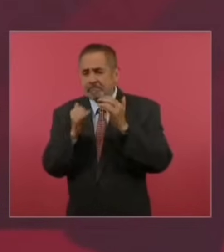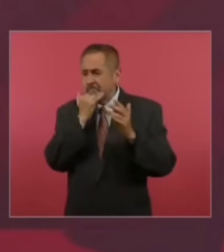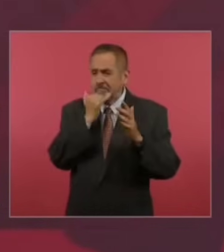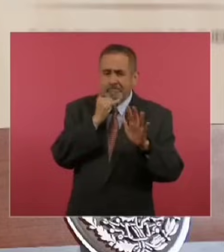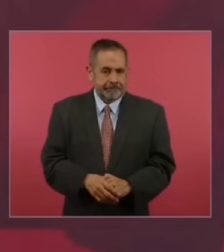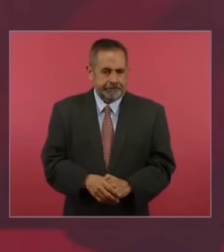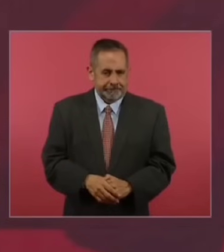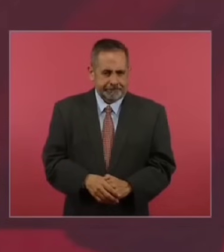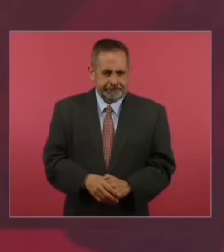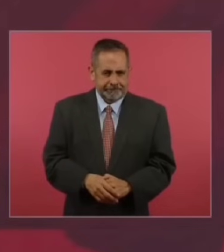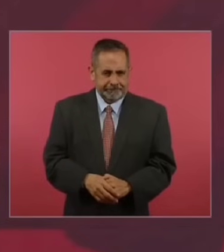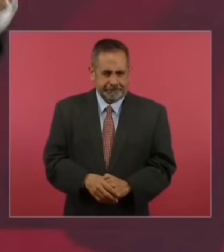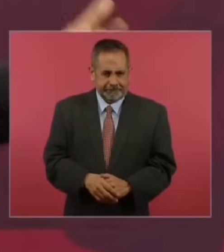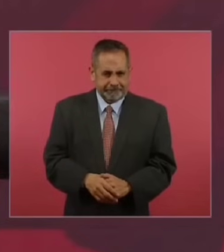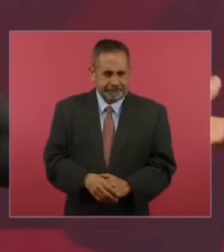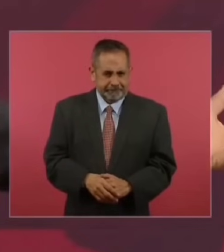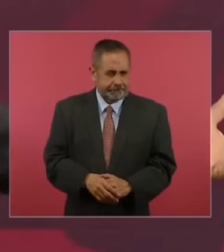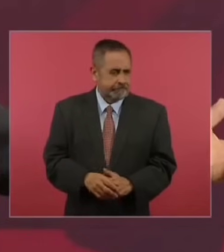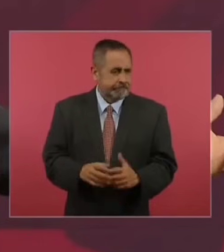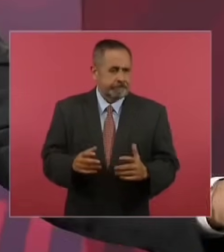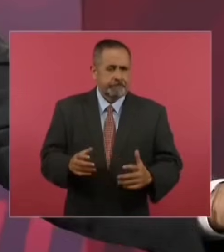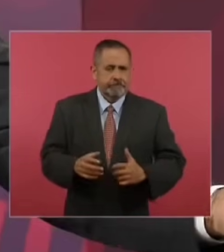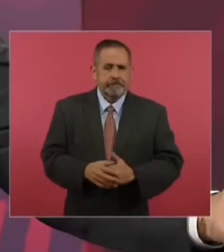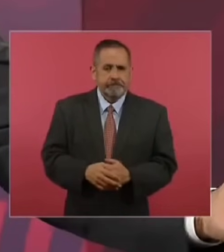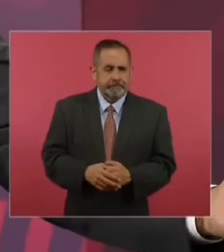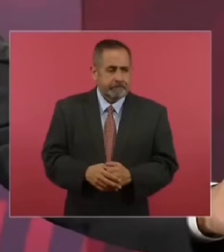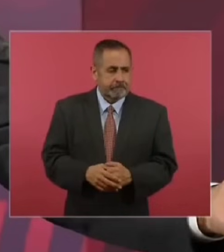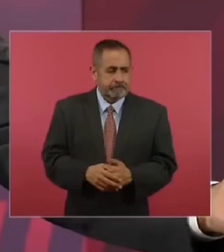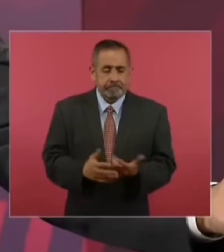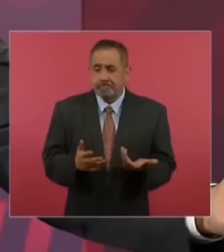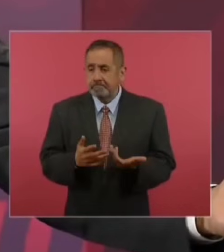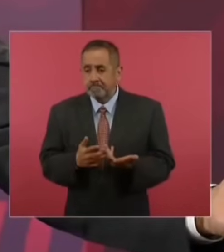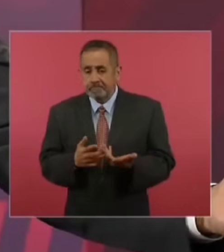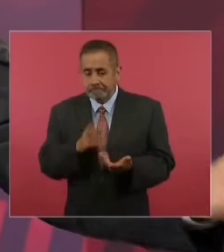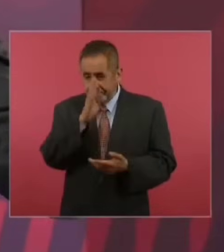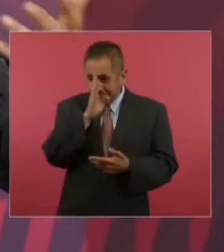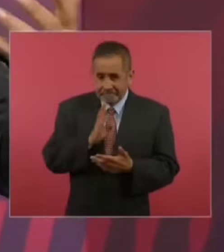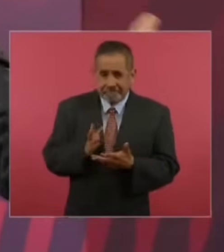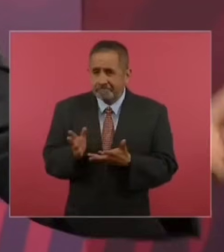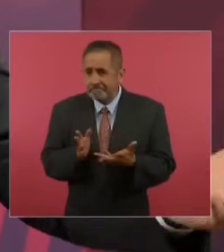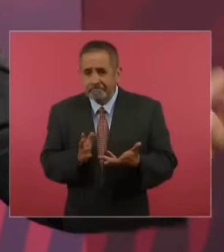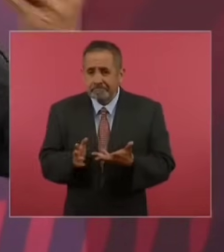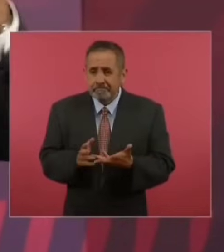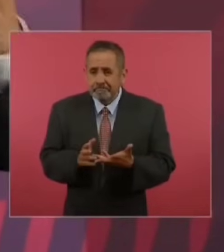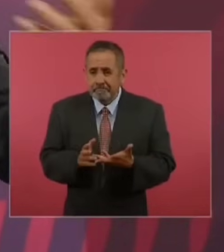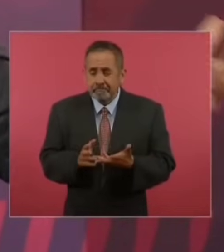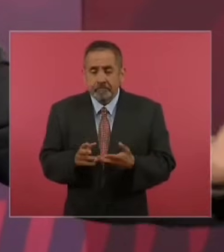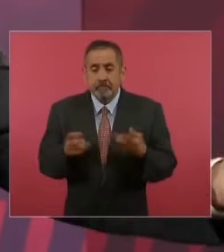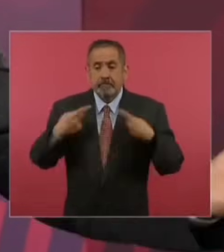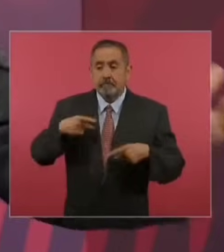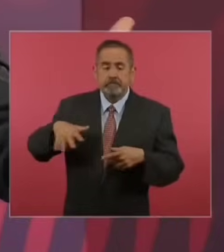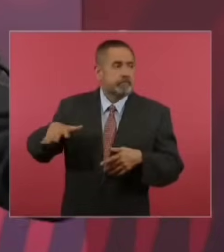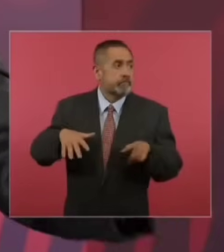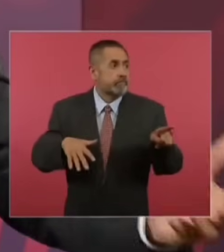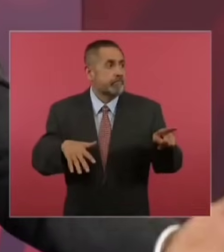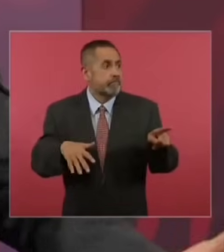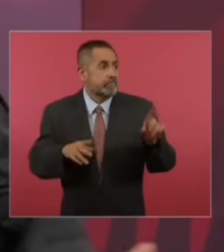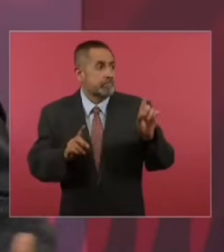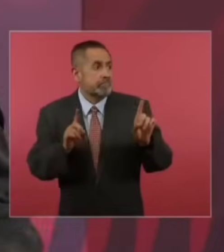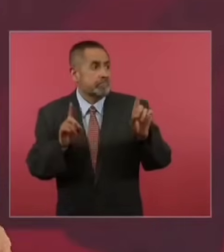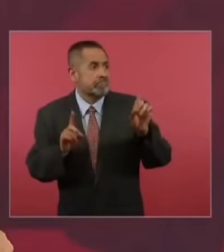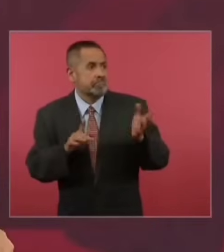también pues no se puede contar con el apoyo del pueblo. En la historia